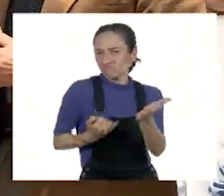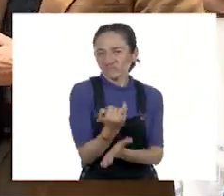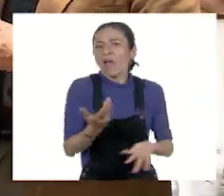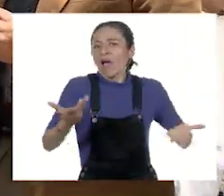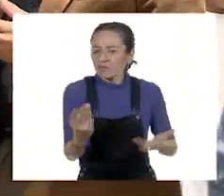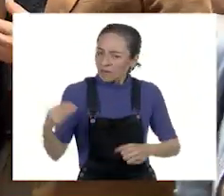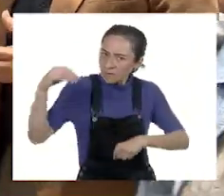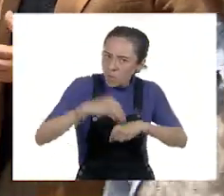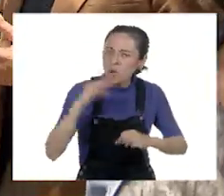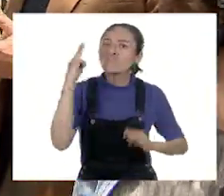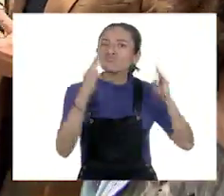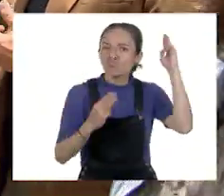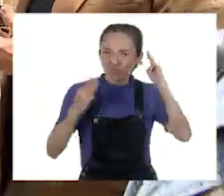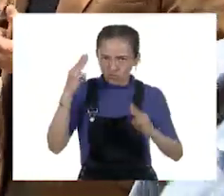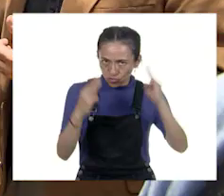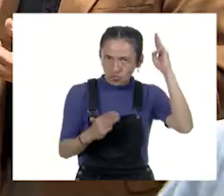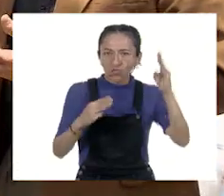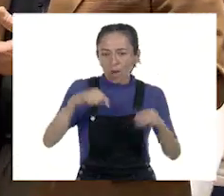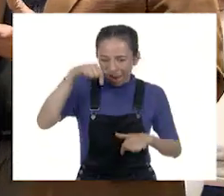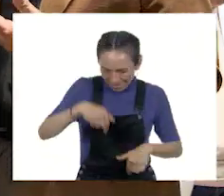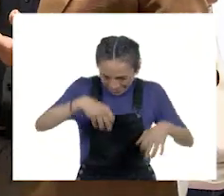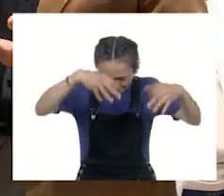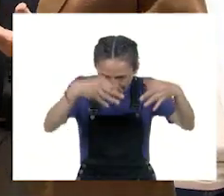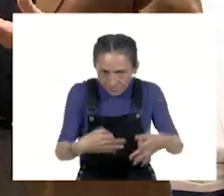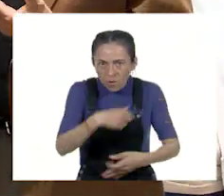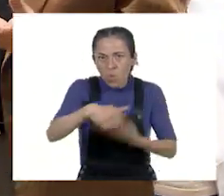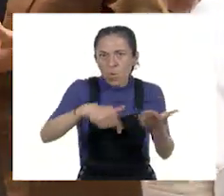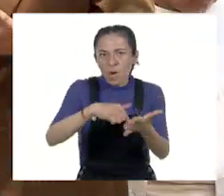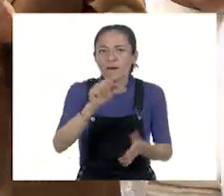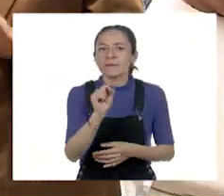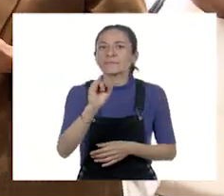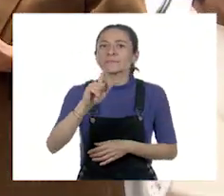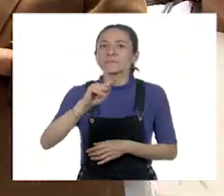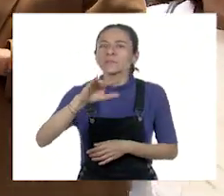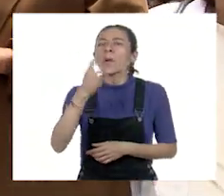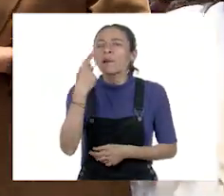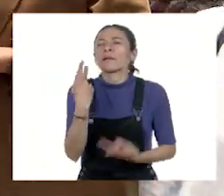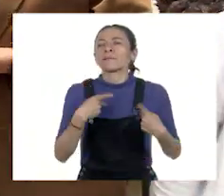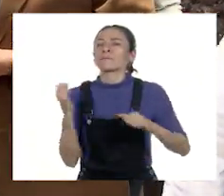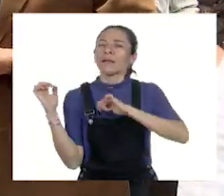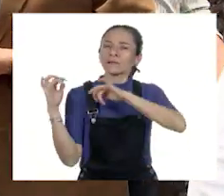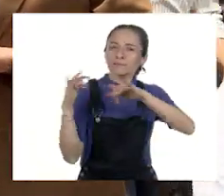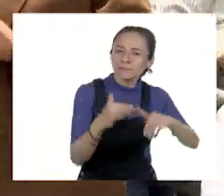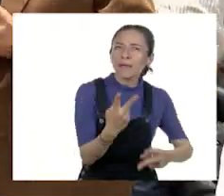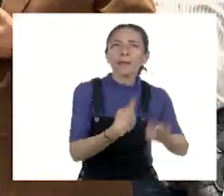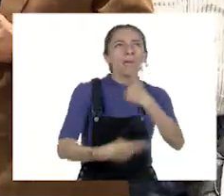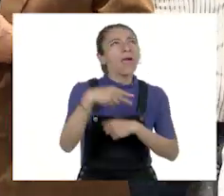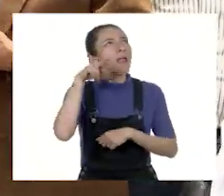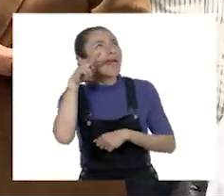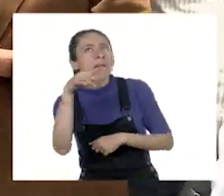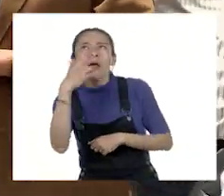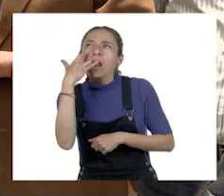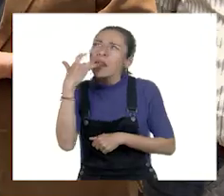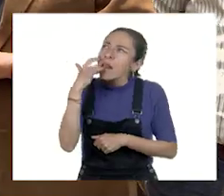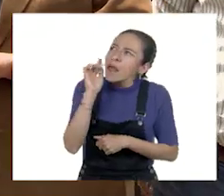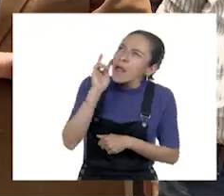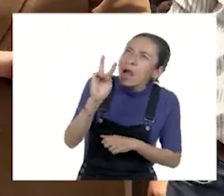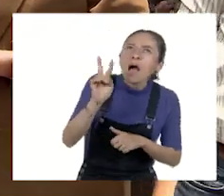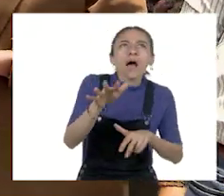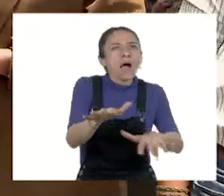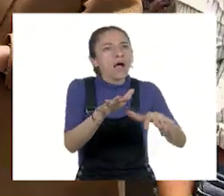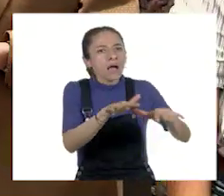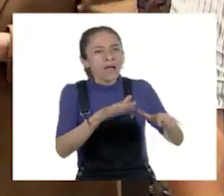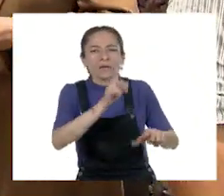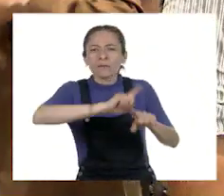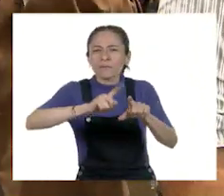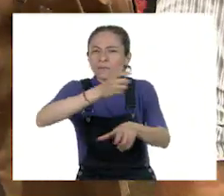sitio. Museo de sitio para poder exhibir, que la gente pudiera ver, apreciar gran parte de esa colección